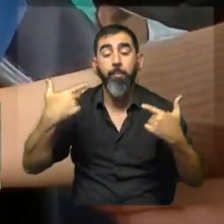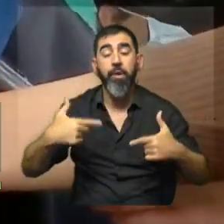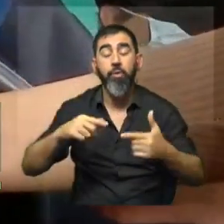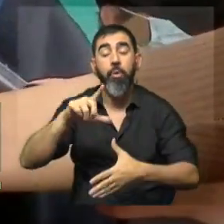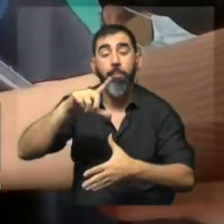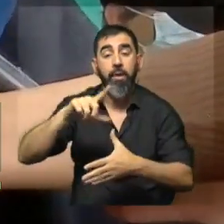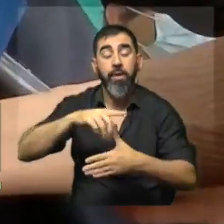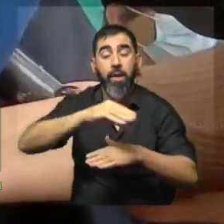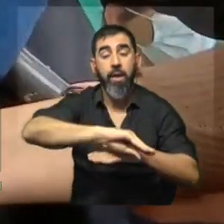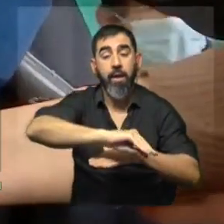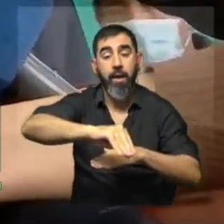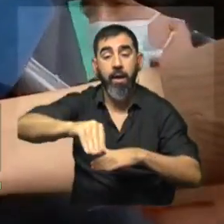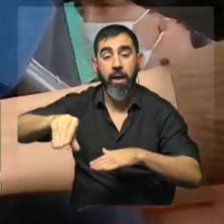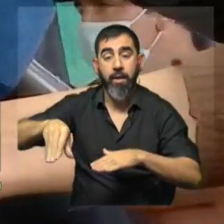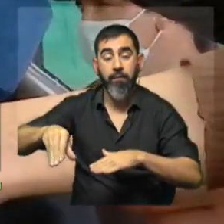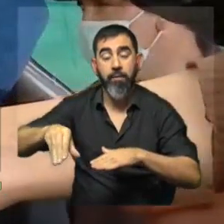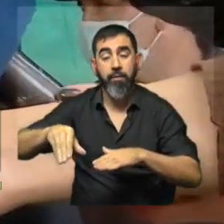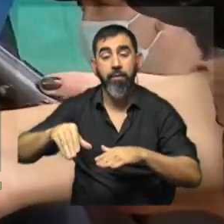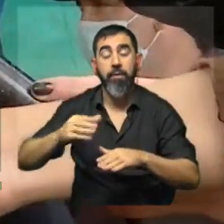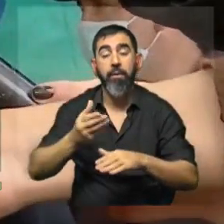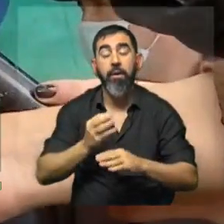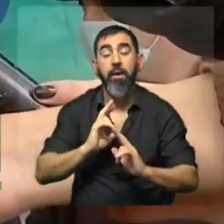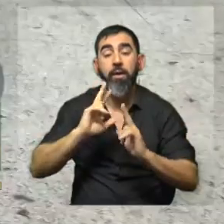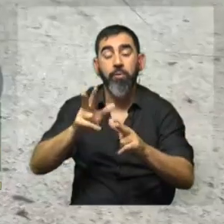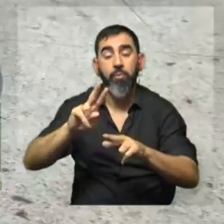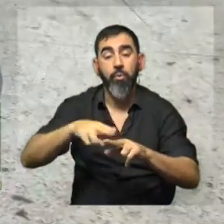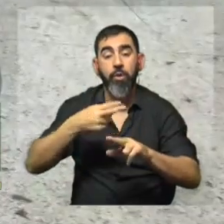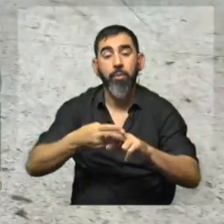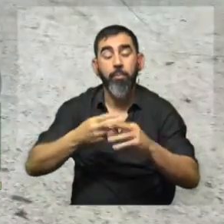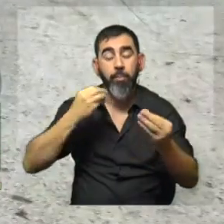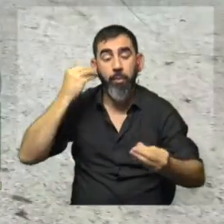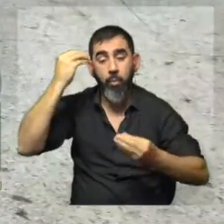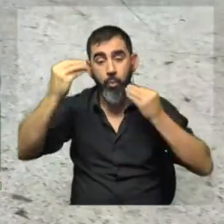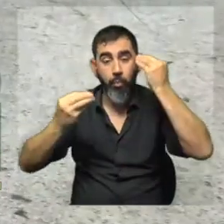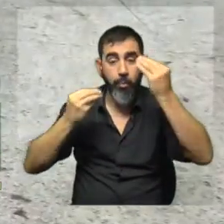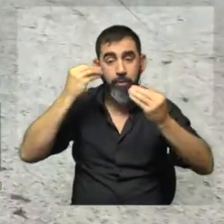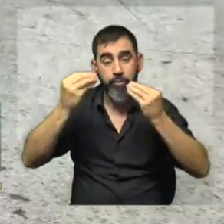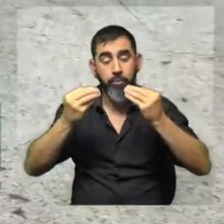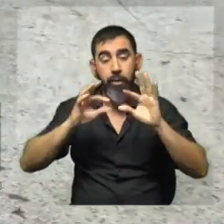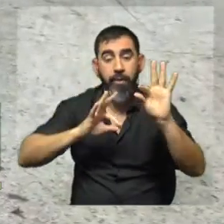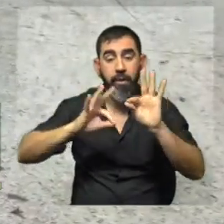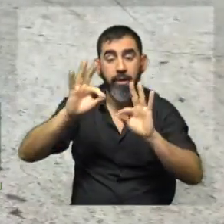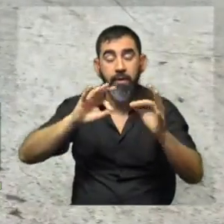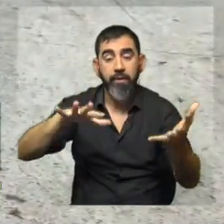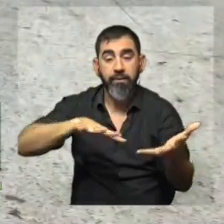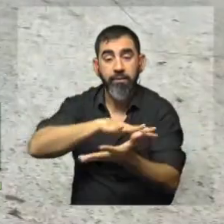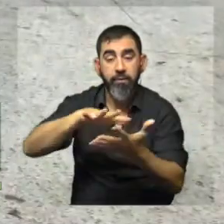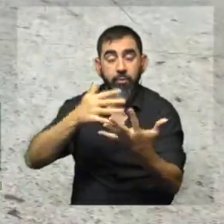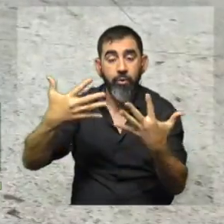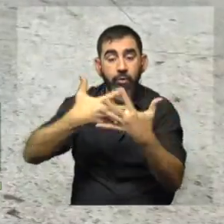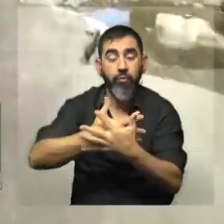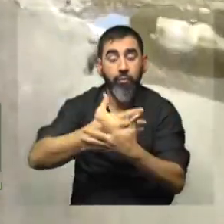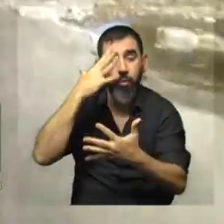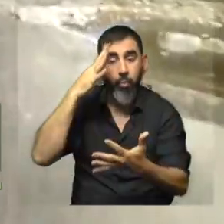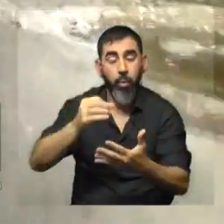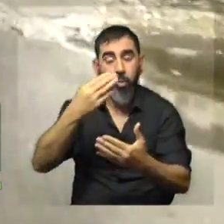Latina y el Caribe, nos dirigimos a usted para expresarle nuestra profunda preocupación por la delicada situación que hoy atraviesa el